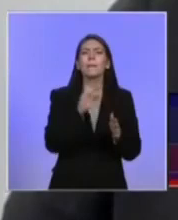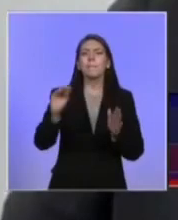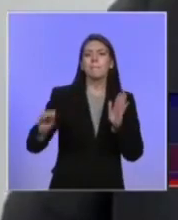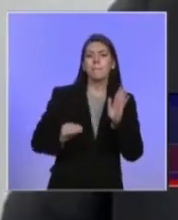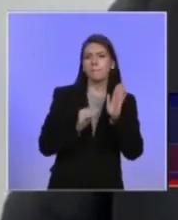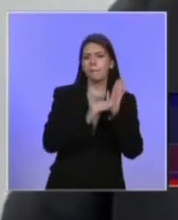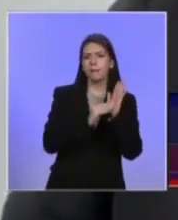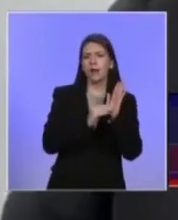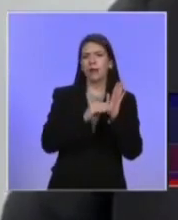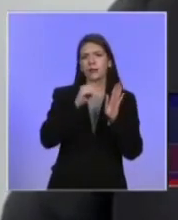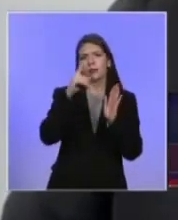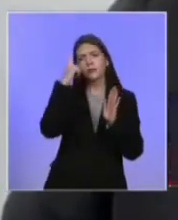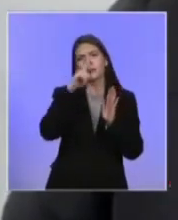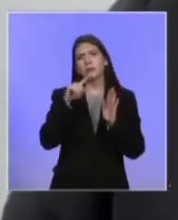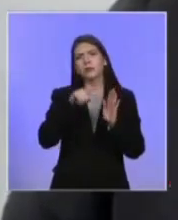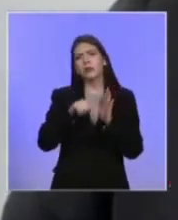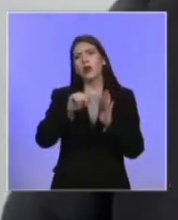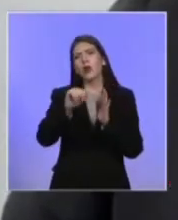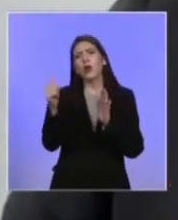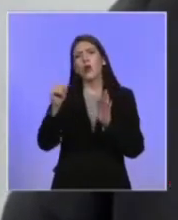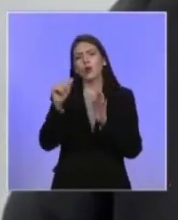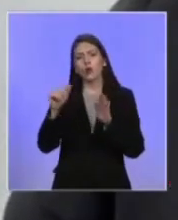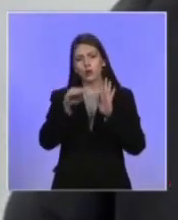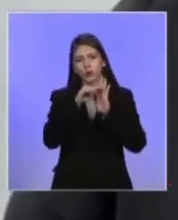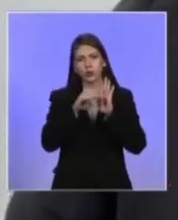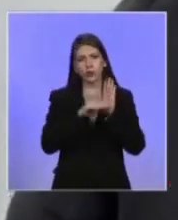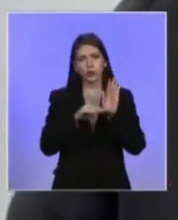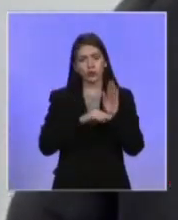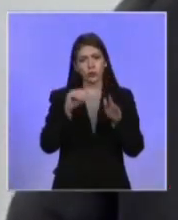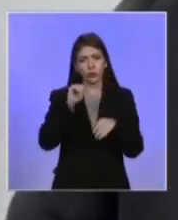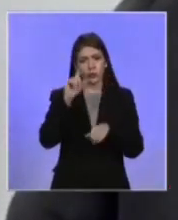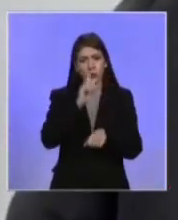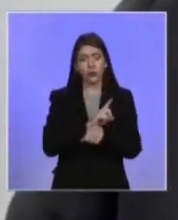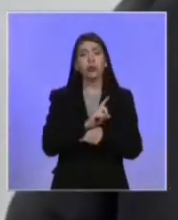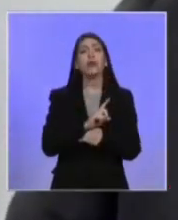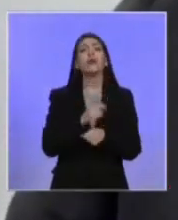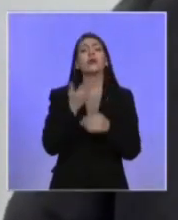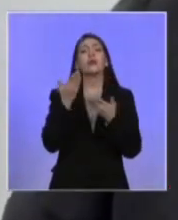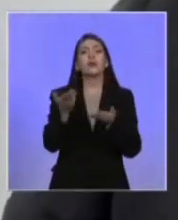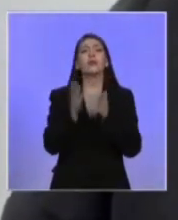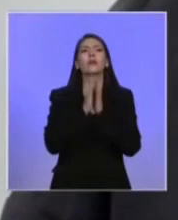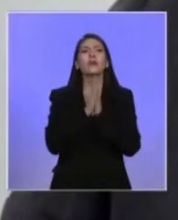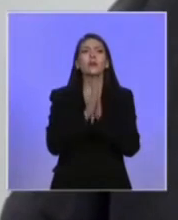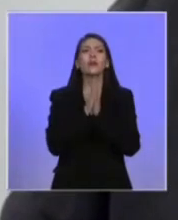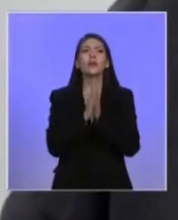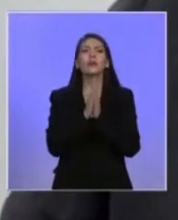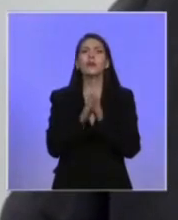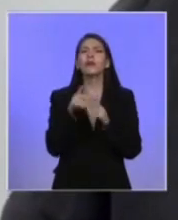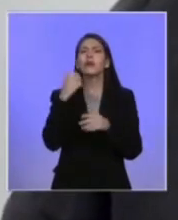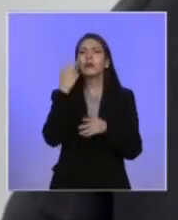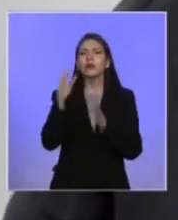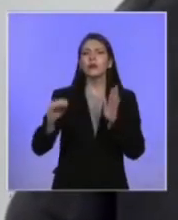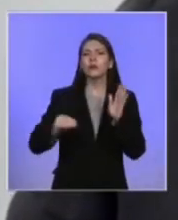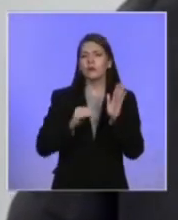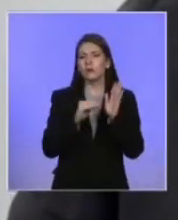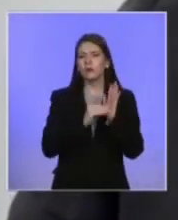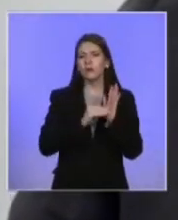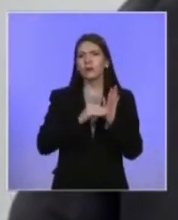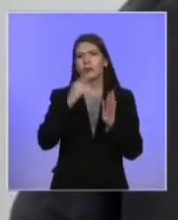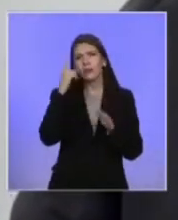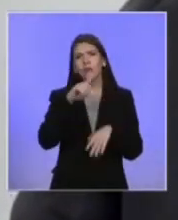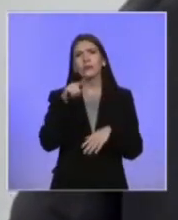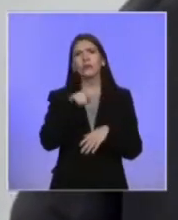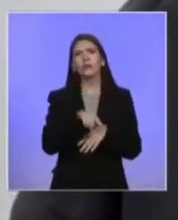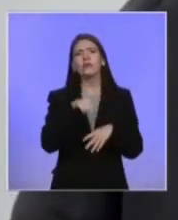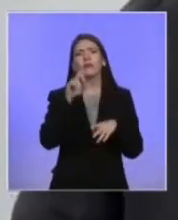de solicitó someter amablemente a los integrantes del pleno en esta misma sesión pública del punto relativo al análisis de las funciones y